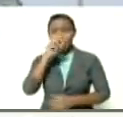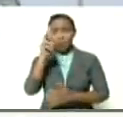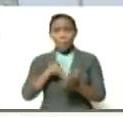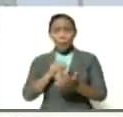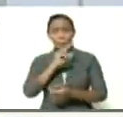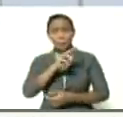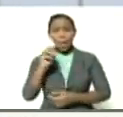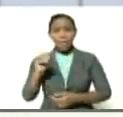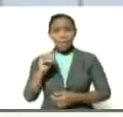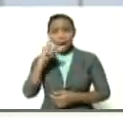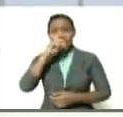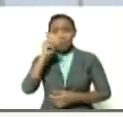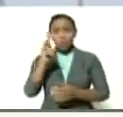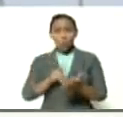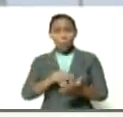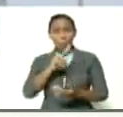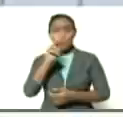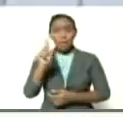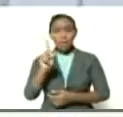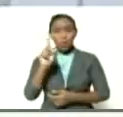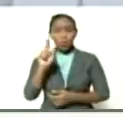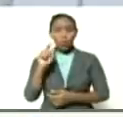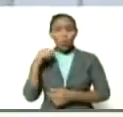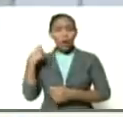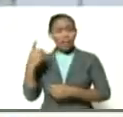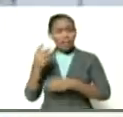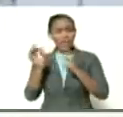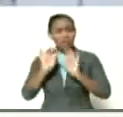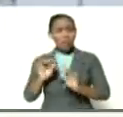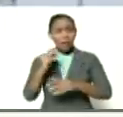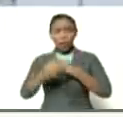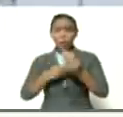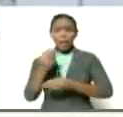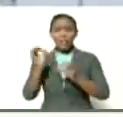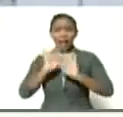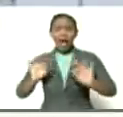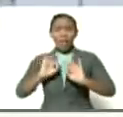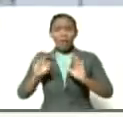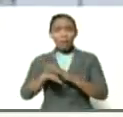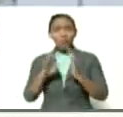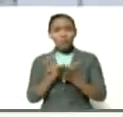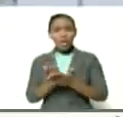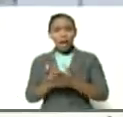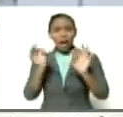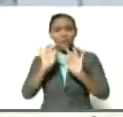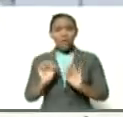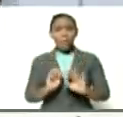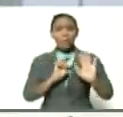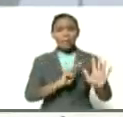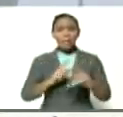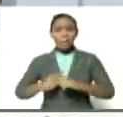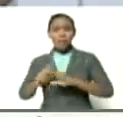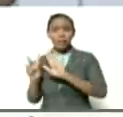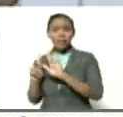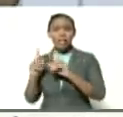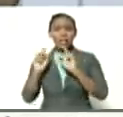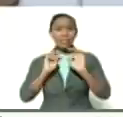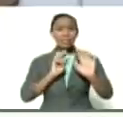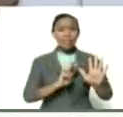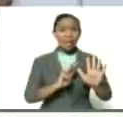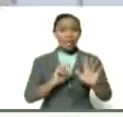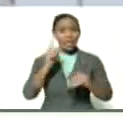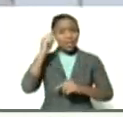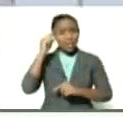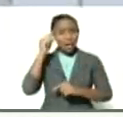2020, año 2021, un método que no lo tiene nadie en el mundo, el método del 7+7. 7 días de